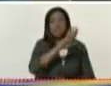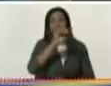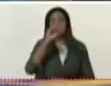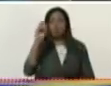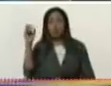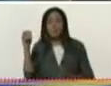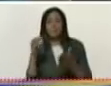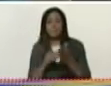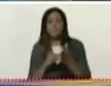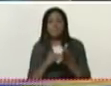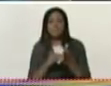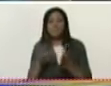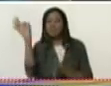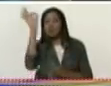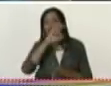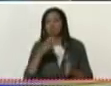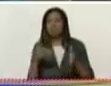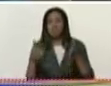7.500.000 perniles a